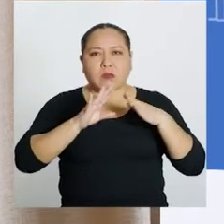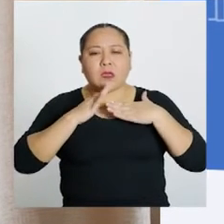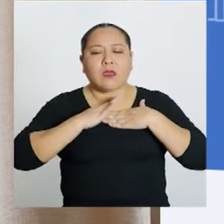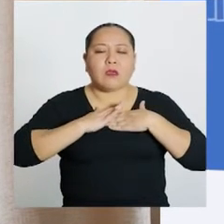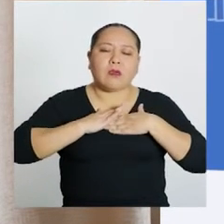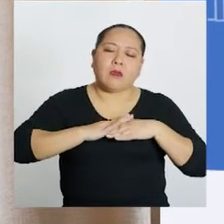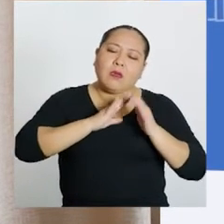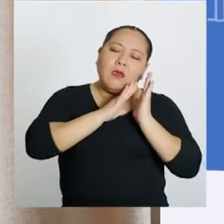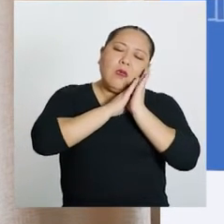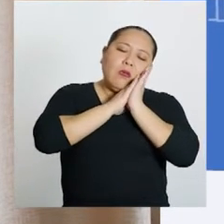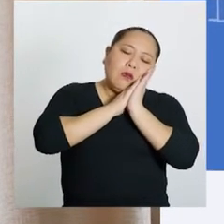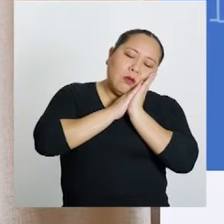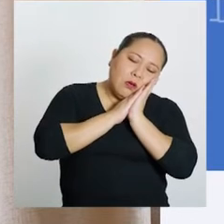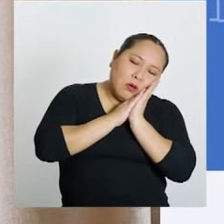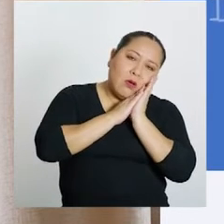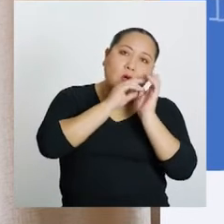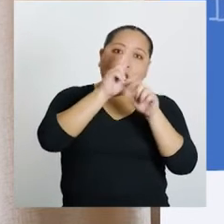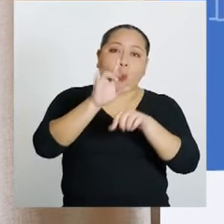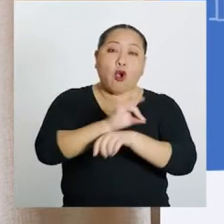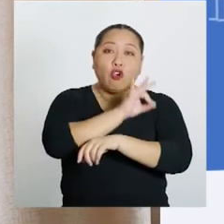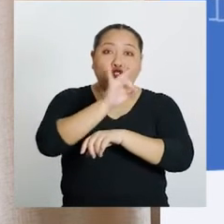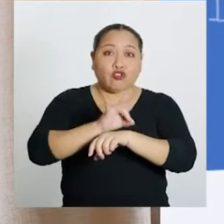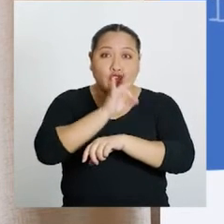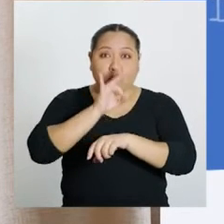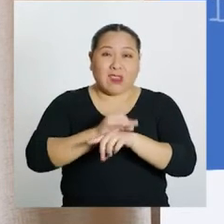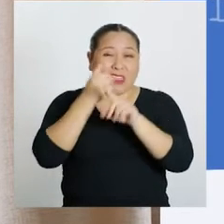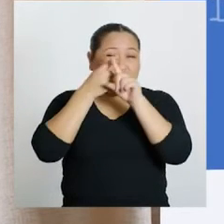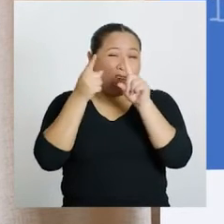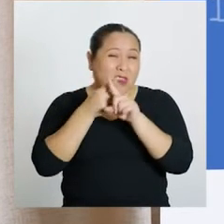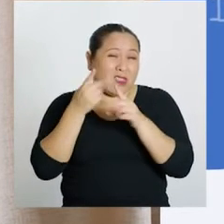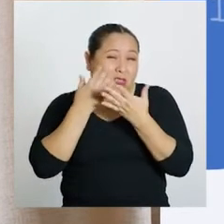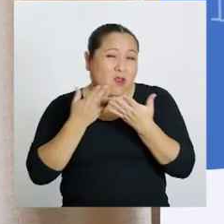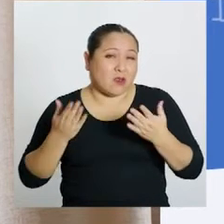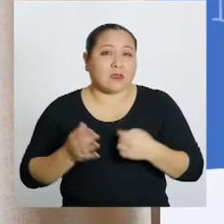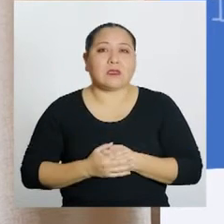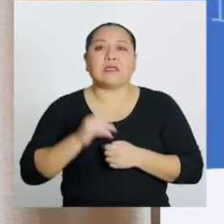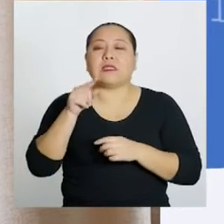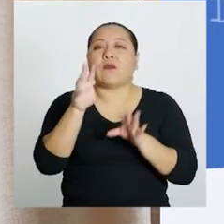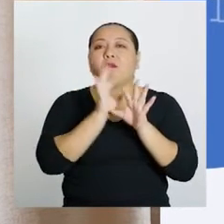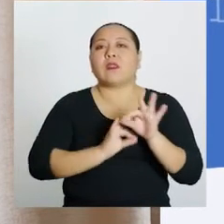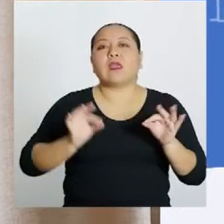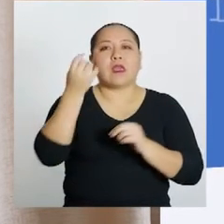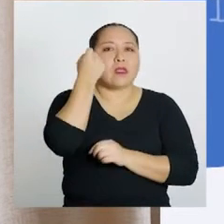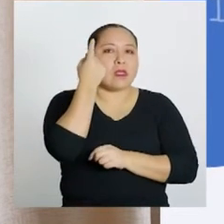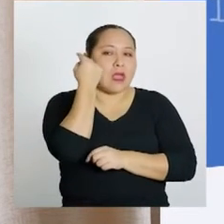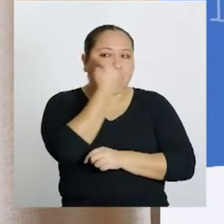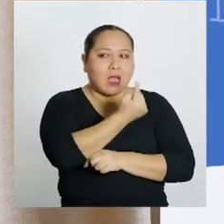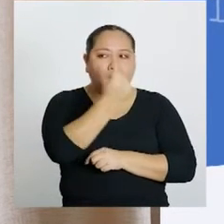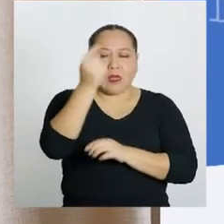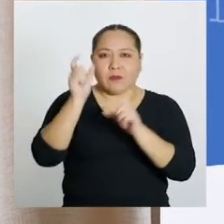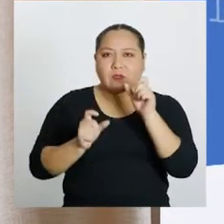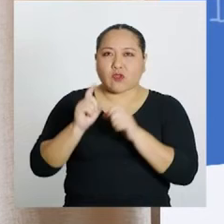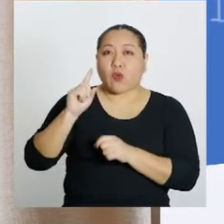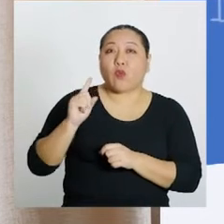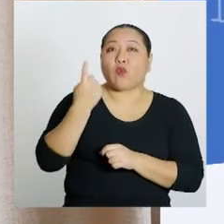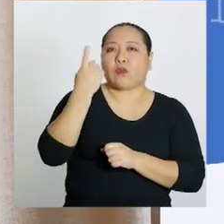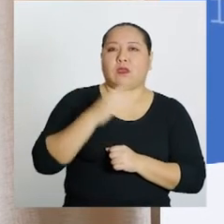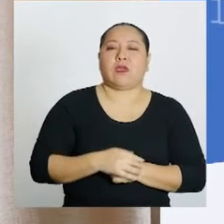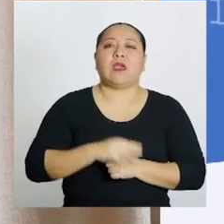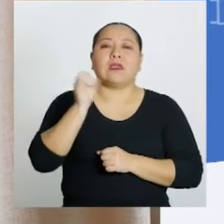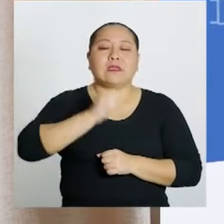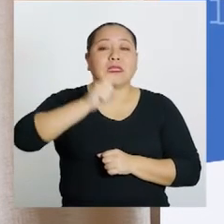que tenga, si duermen o no 8 horas. Hay diferentes factores en juego. Es importante que entendamos que cada persona es única y